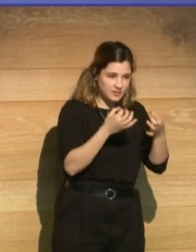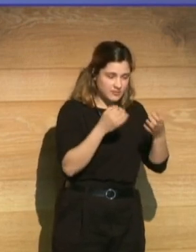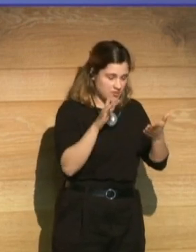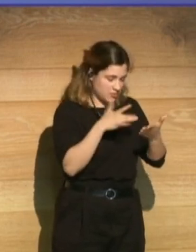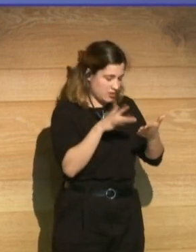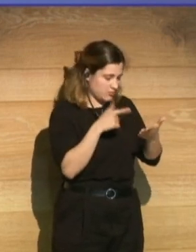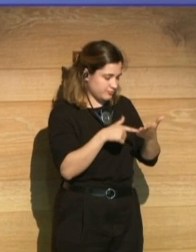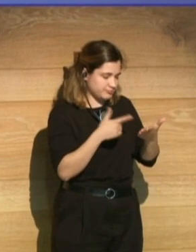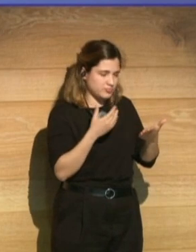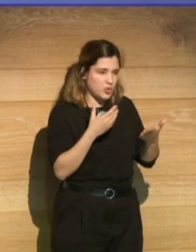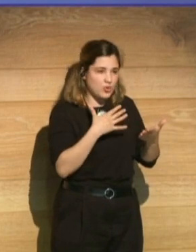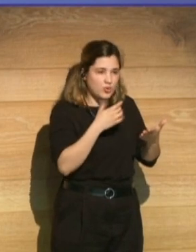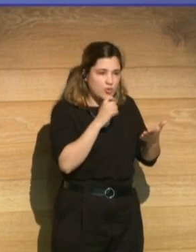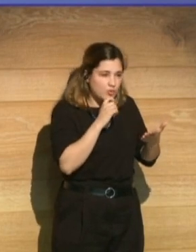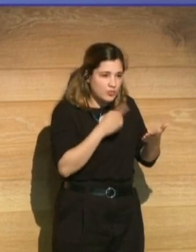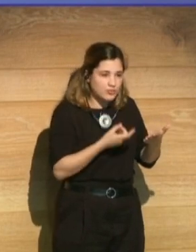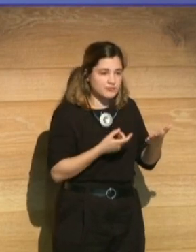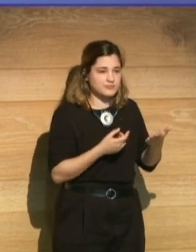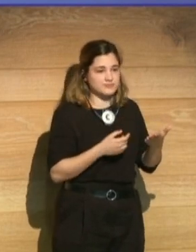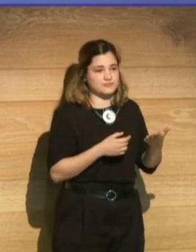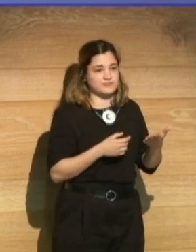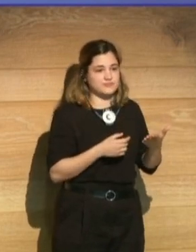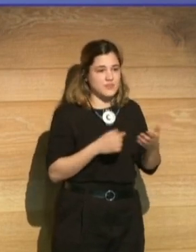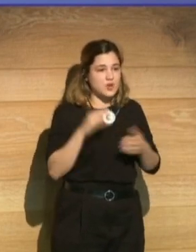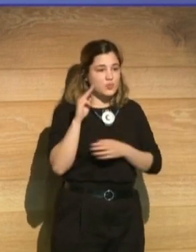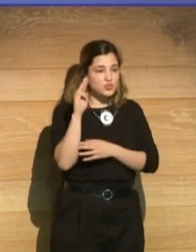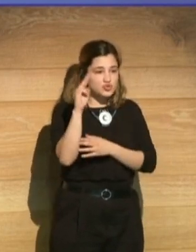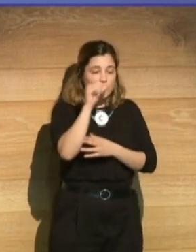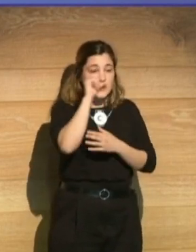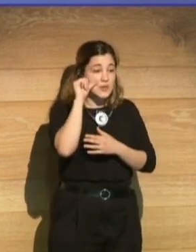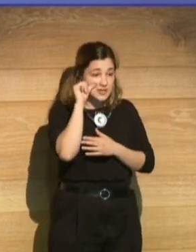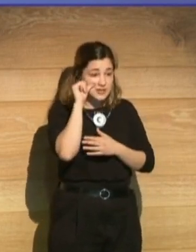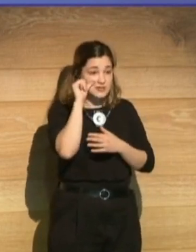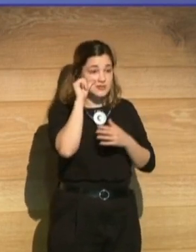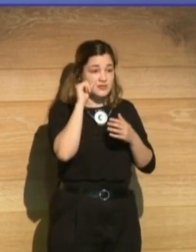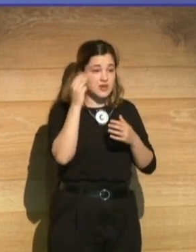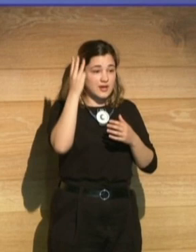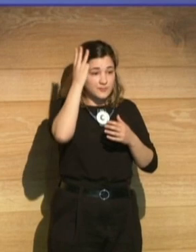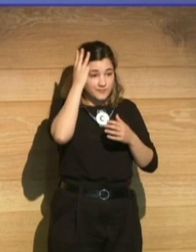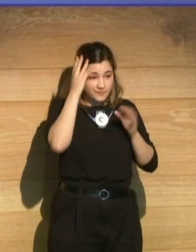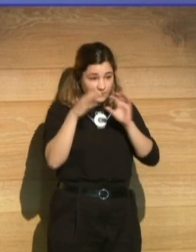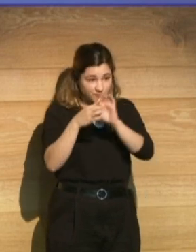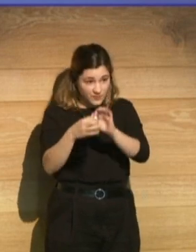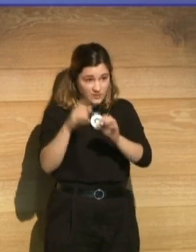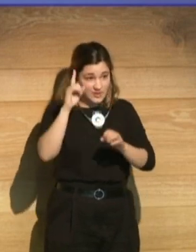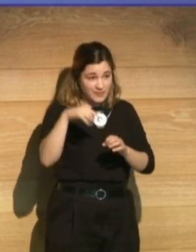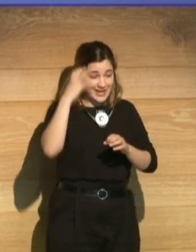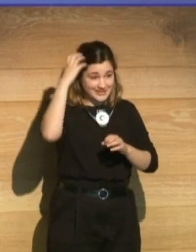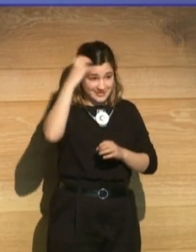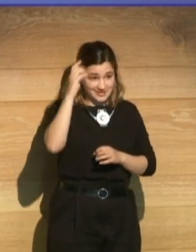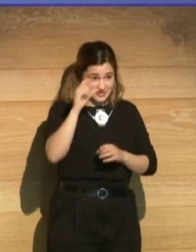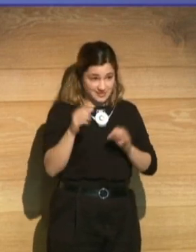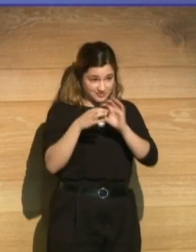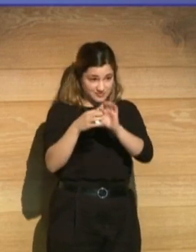novela. Los apoyos que recibió Mussolini y la alianza fundamental con la Iglesia, con el rey de Italia en el momento. E